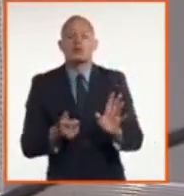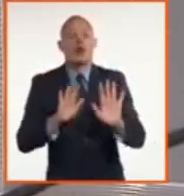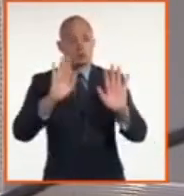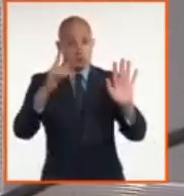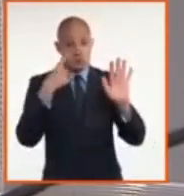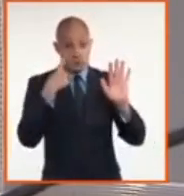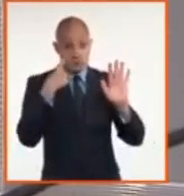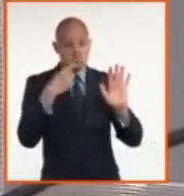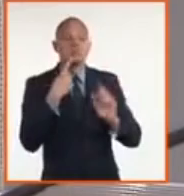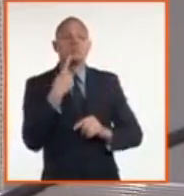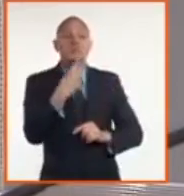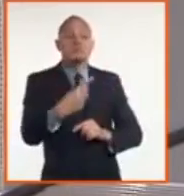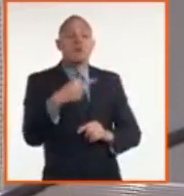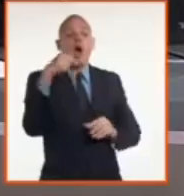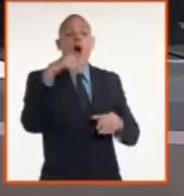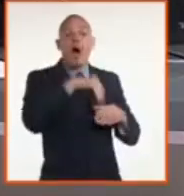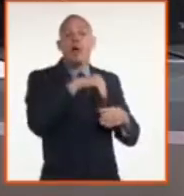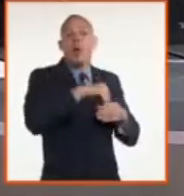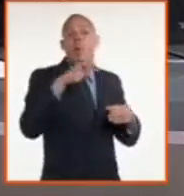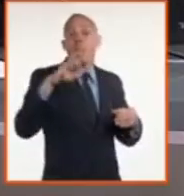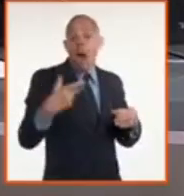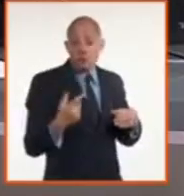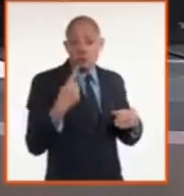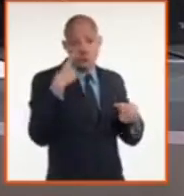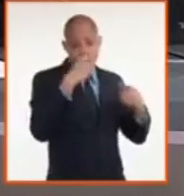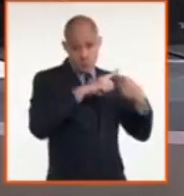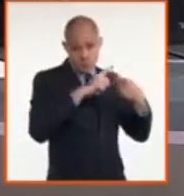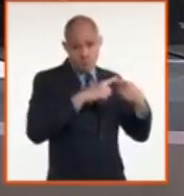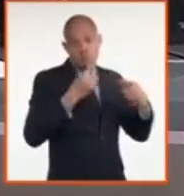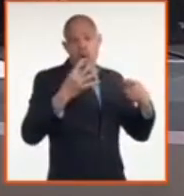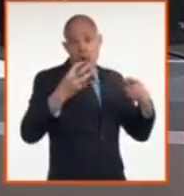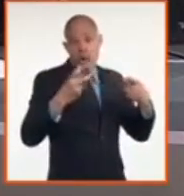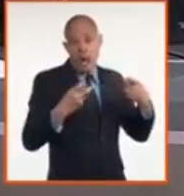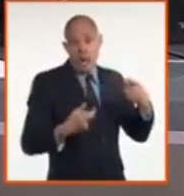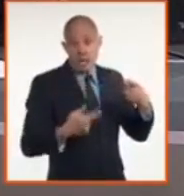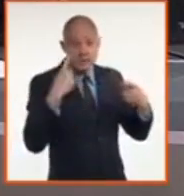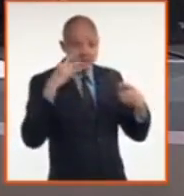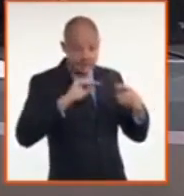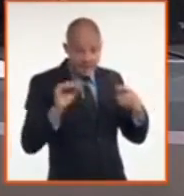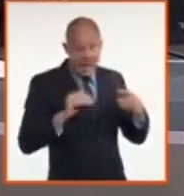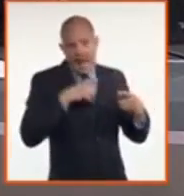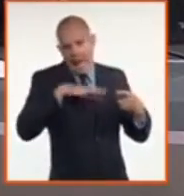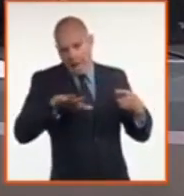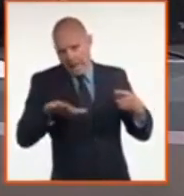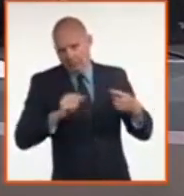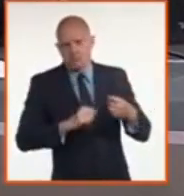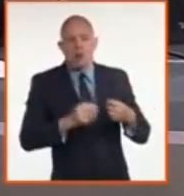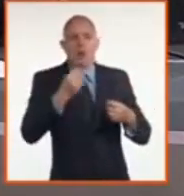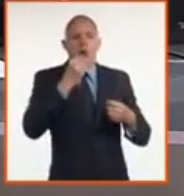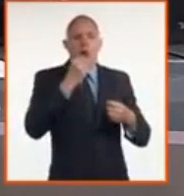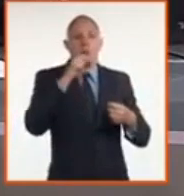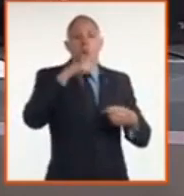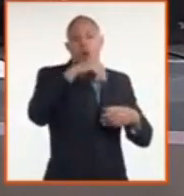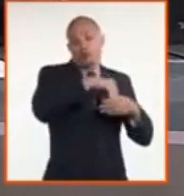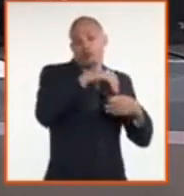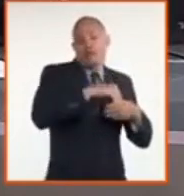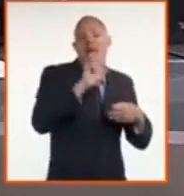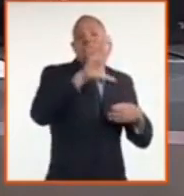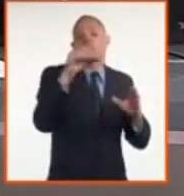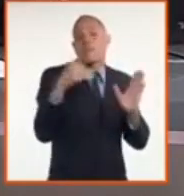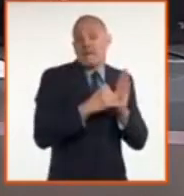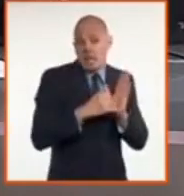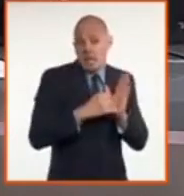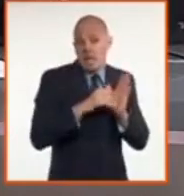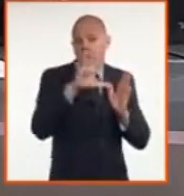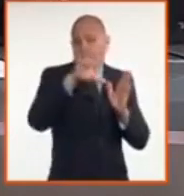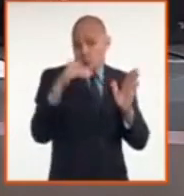puede comprar uno si por ejemplo la sucursal tiene supongamos cinco mil dólares significará que ellos van a repartir inicialmente 50